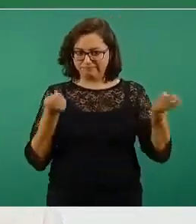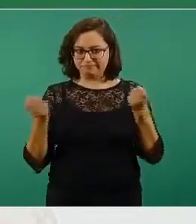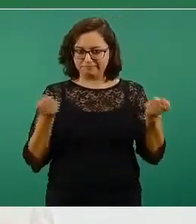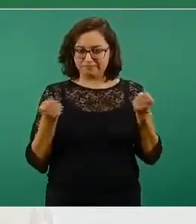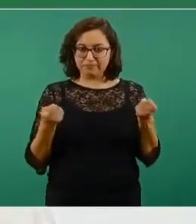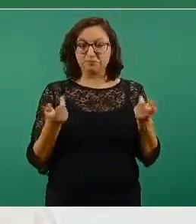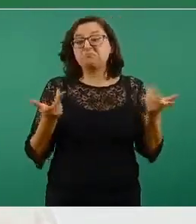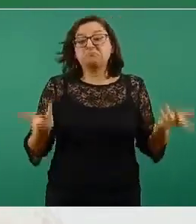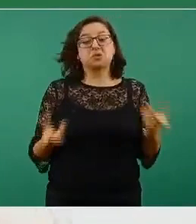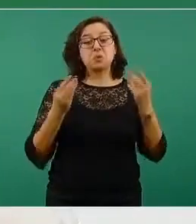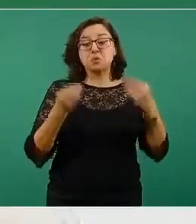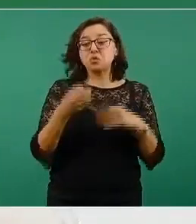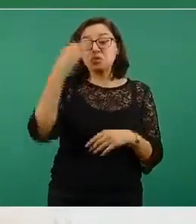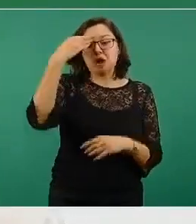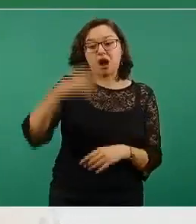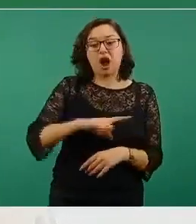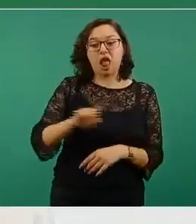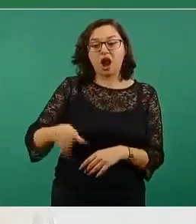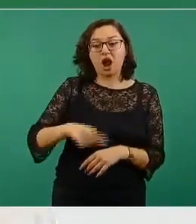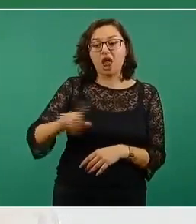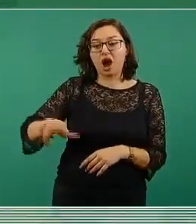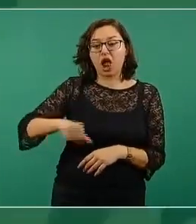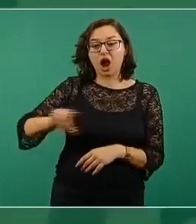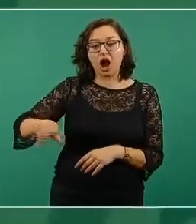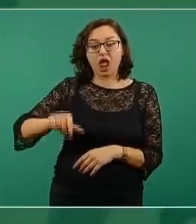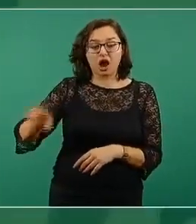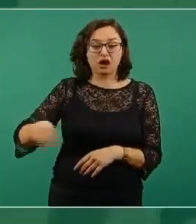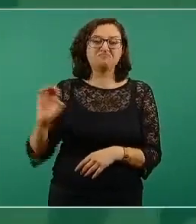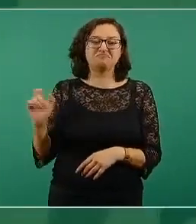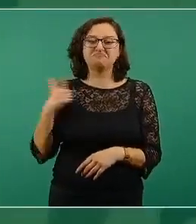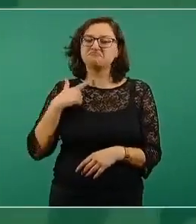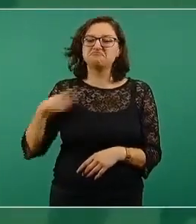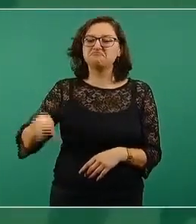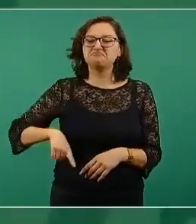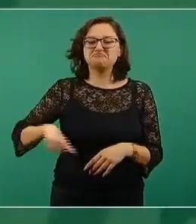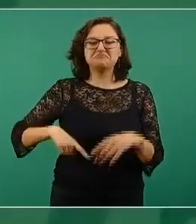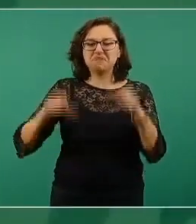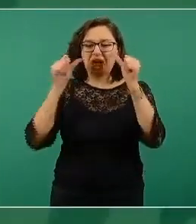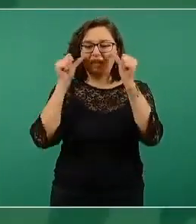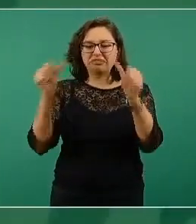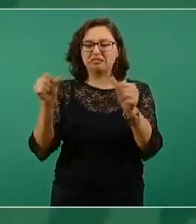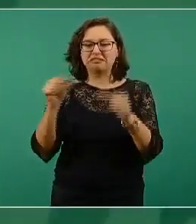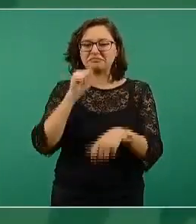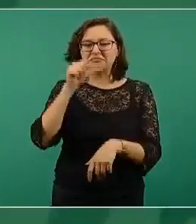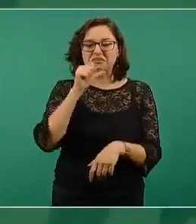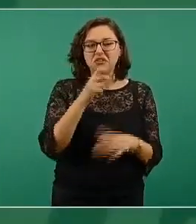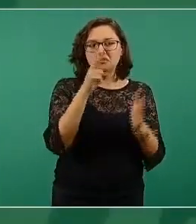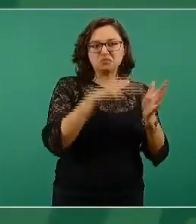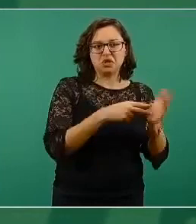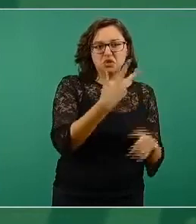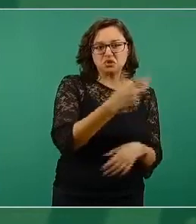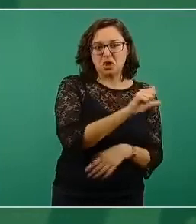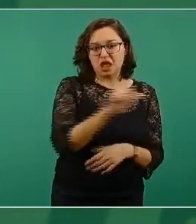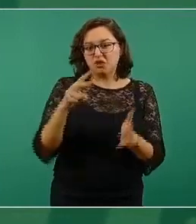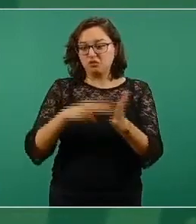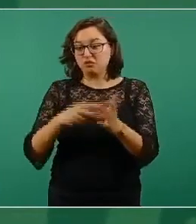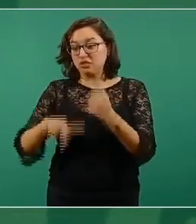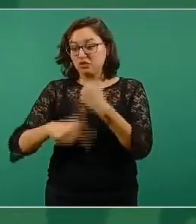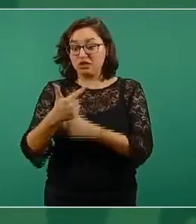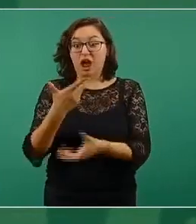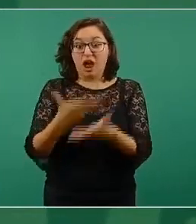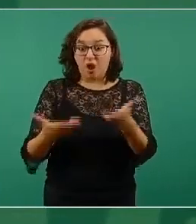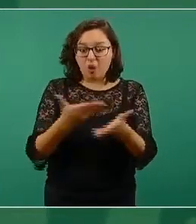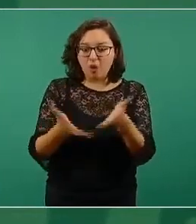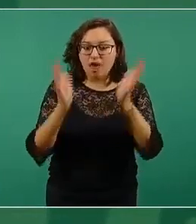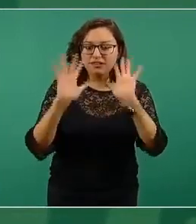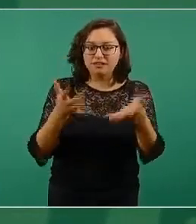sido rezagados en administraciones anteriores, particularmente en el sexenio 2008-2012. Felicidades a las y